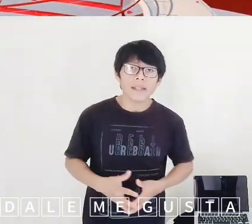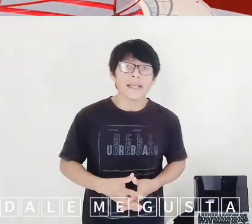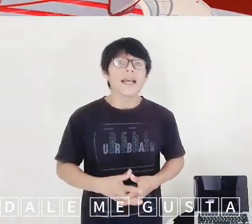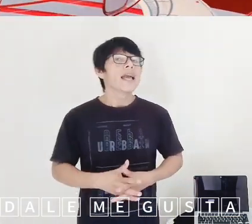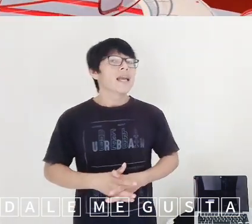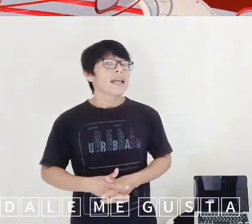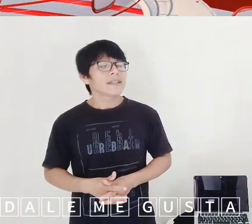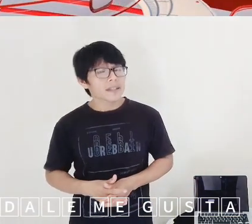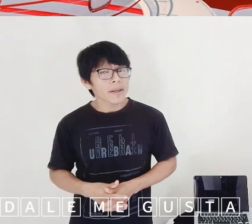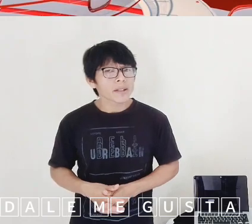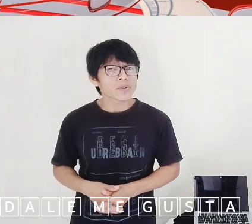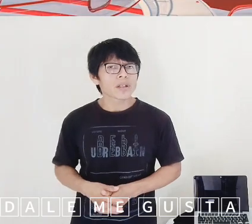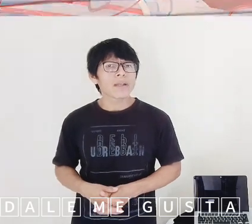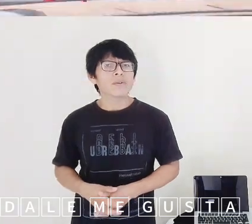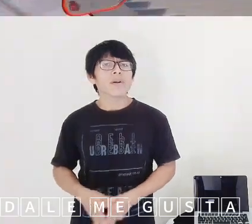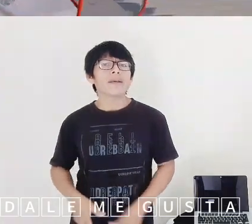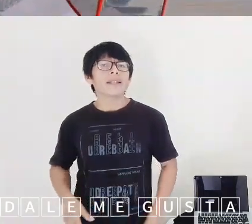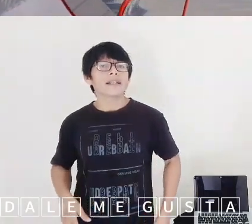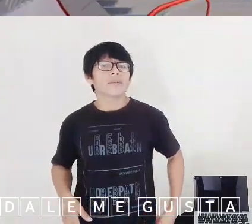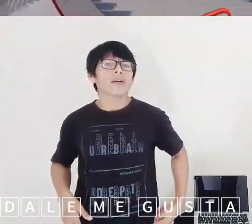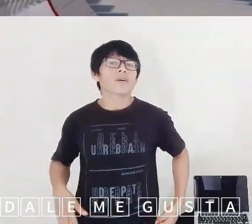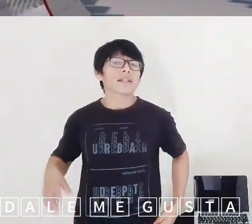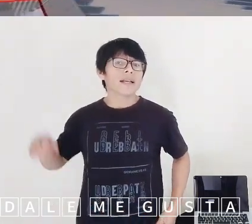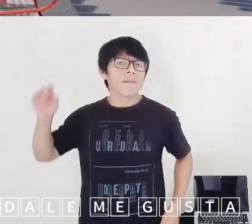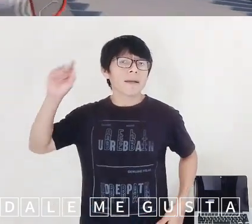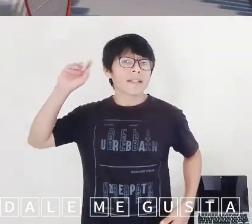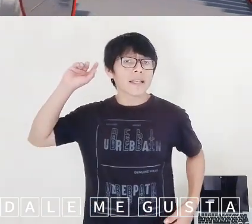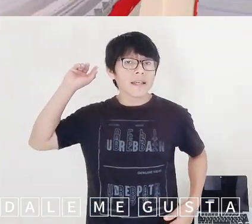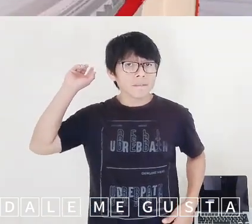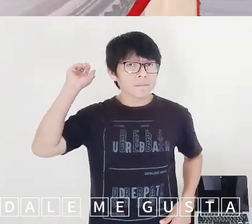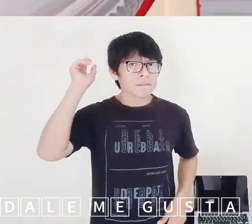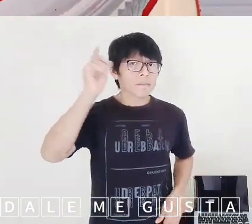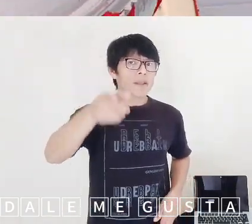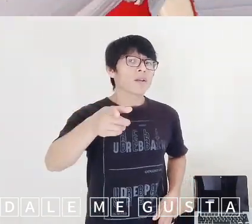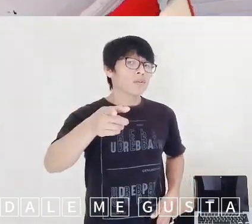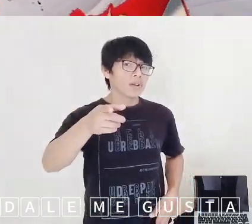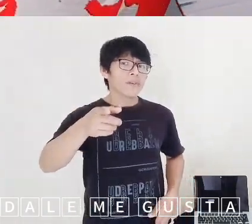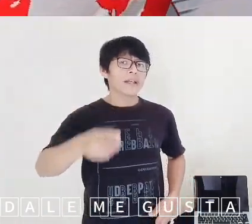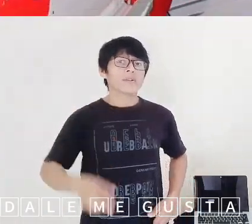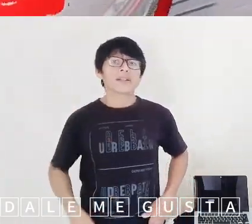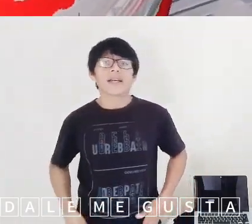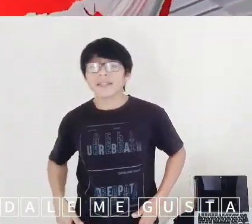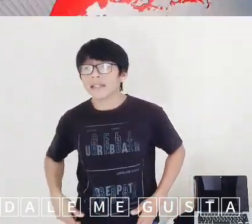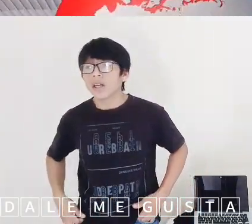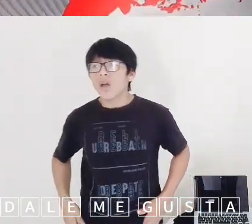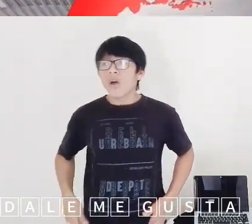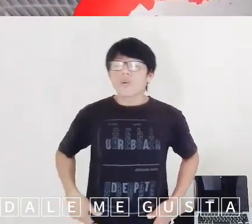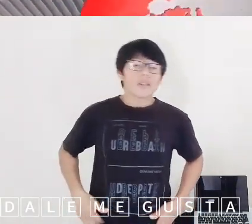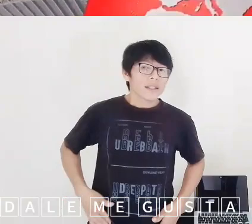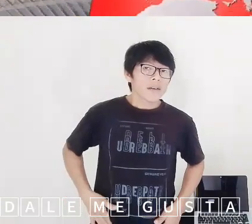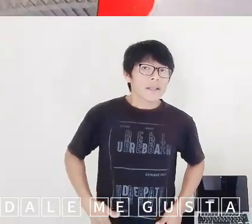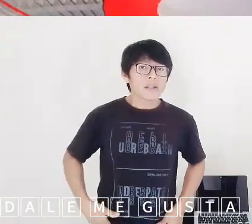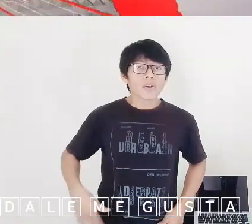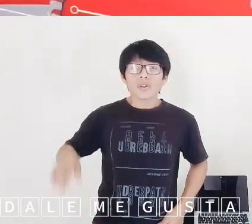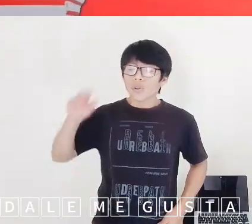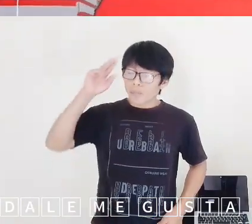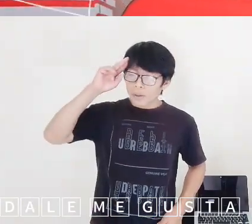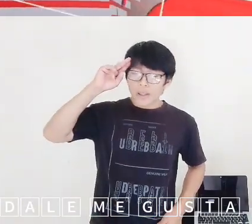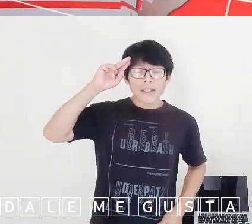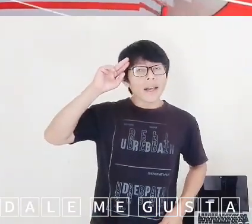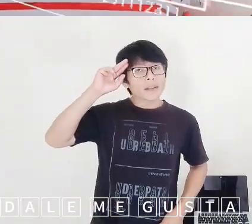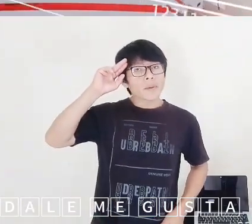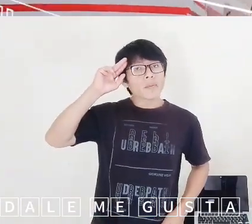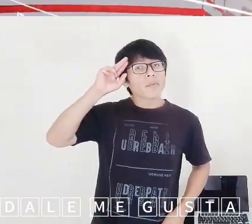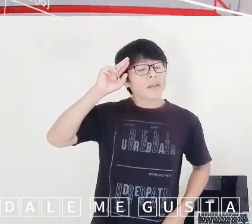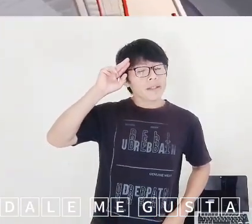compartan, comenten. Y si se van a suscribir, no olviden de activar lo que es la campanita de notificaciones. Así es. Ustedes ya saben quién soy, yo soy